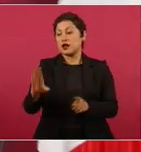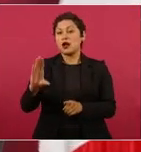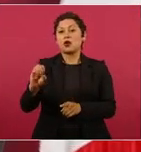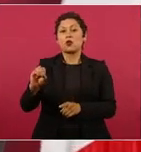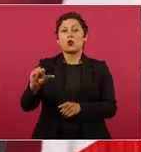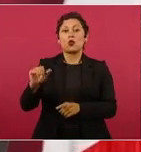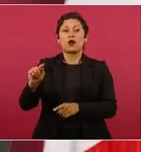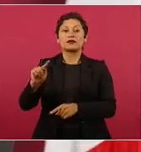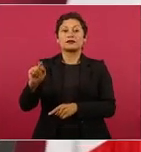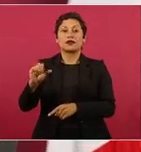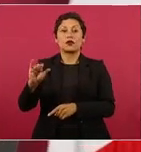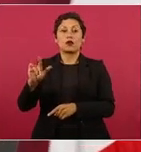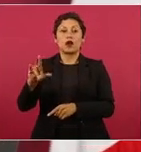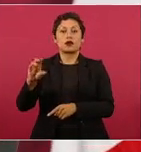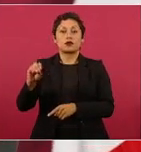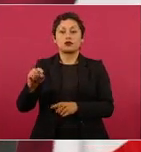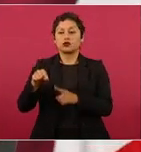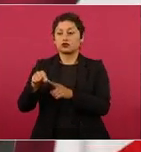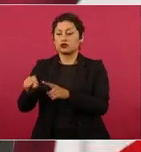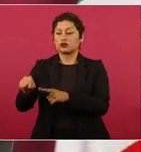Coatzacoalcos Dos Bocas,